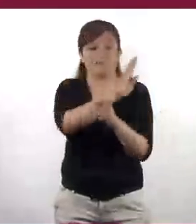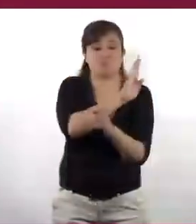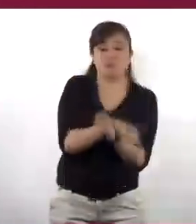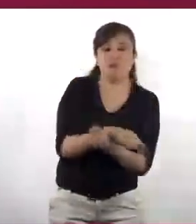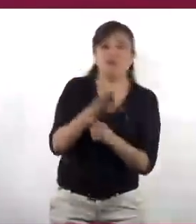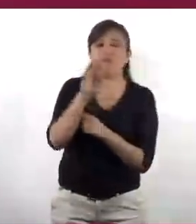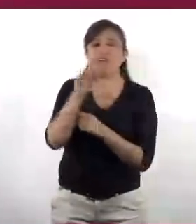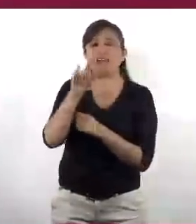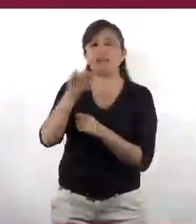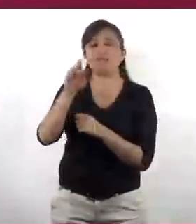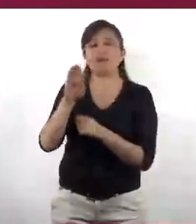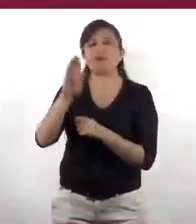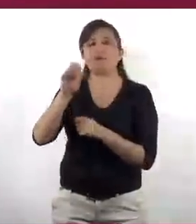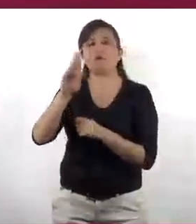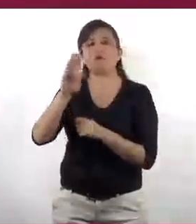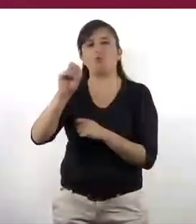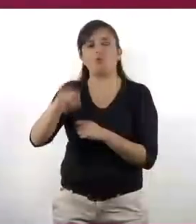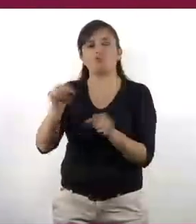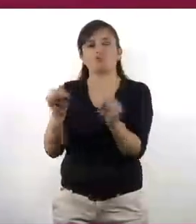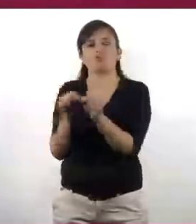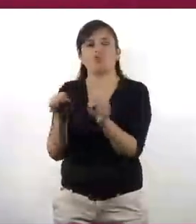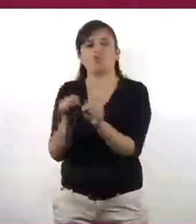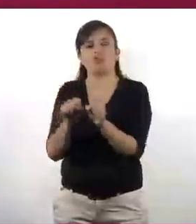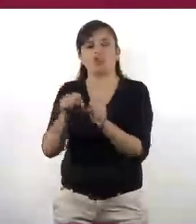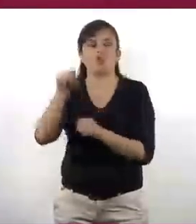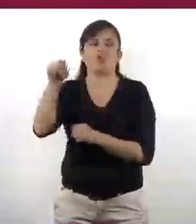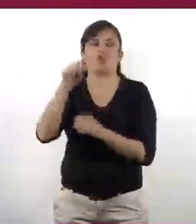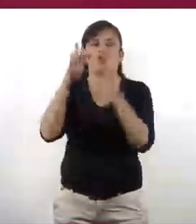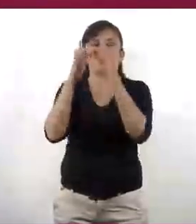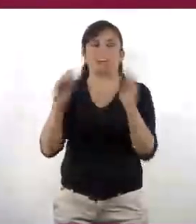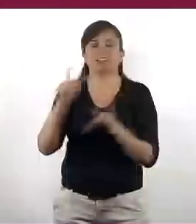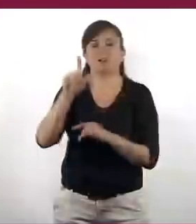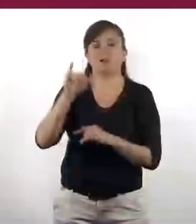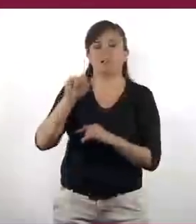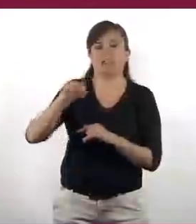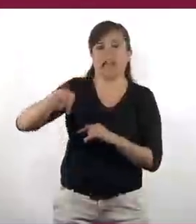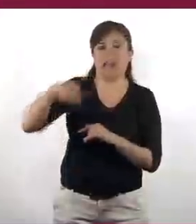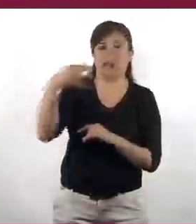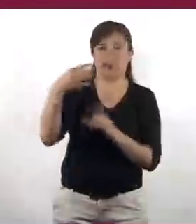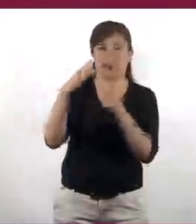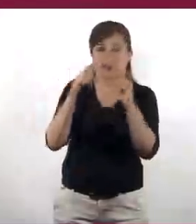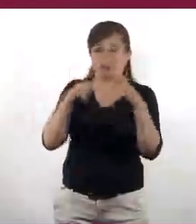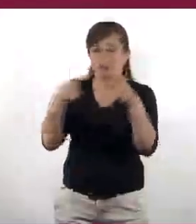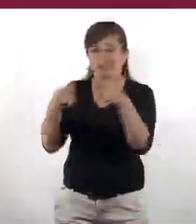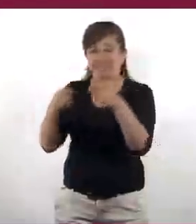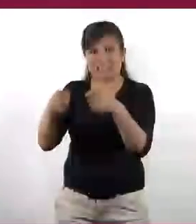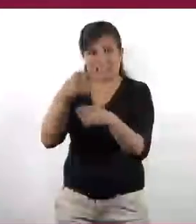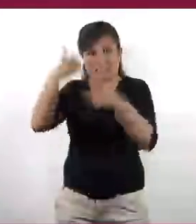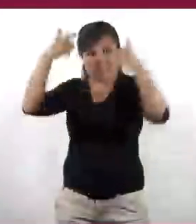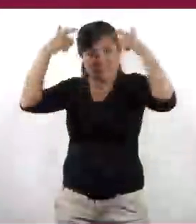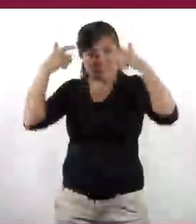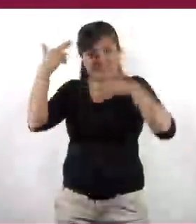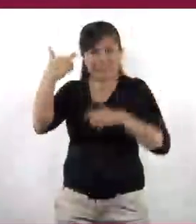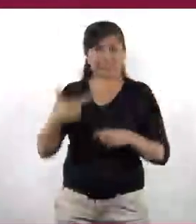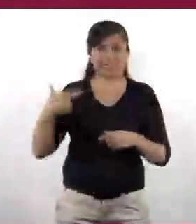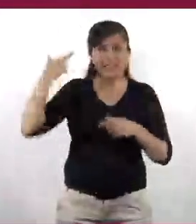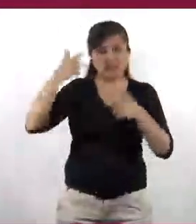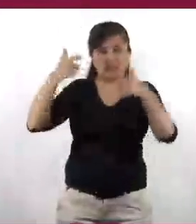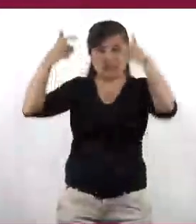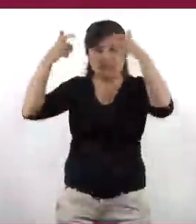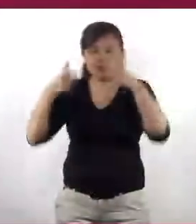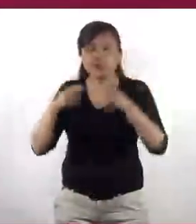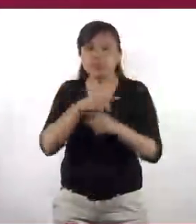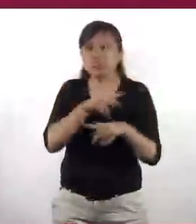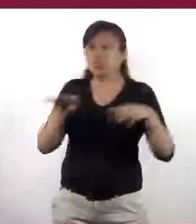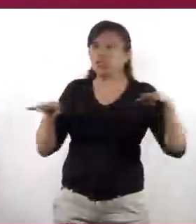de Borbón, sobrino de Carlos II y del monarca francés Luis XIV. Los españoles, temerosos de que el nuevo monarca